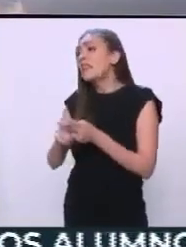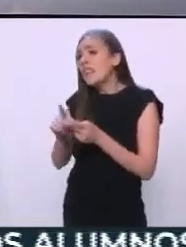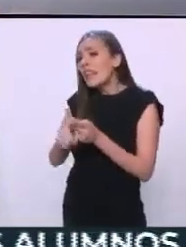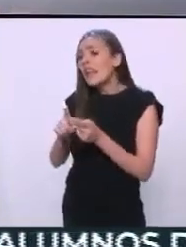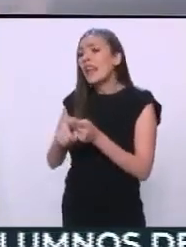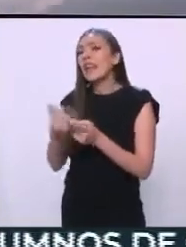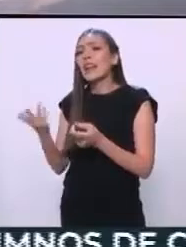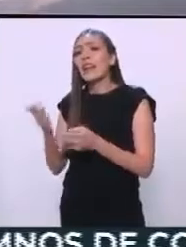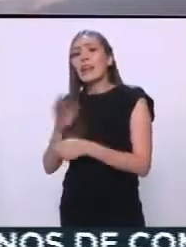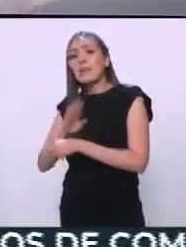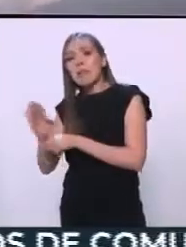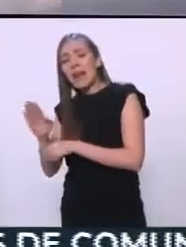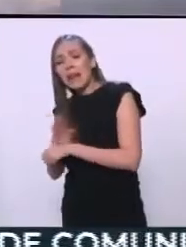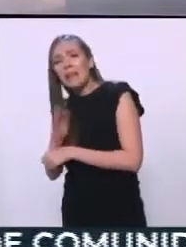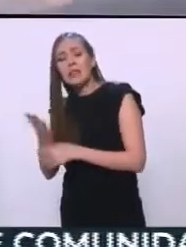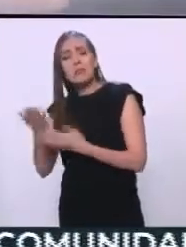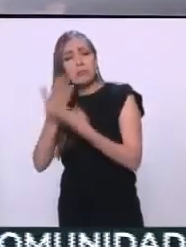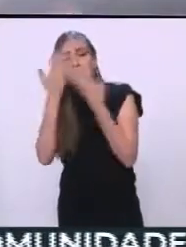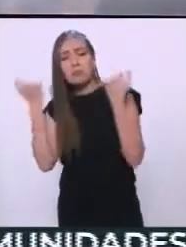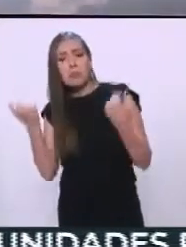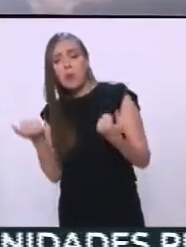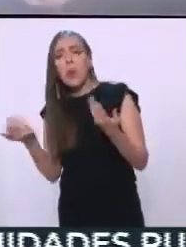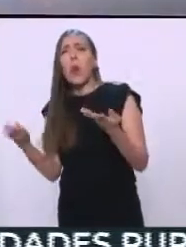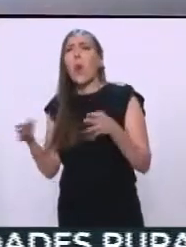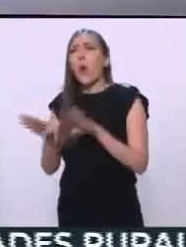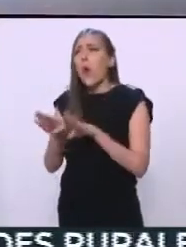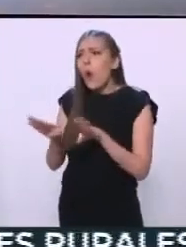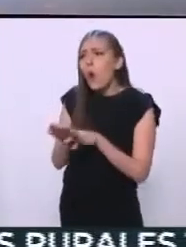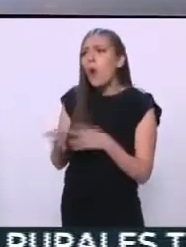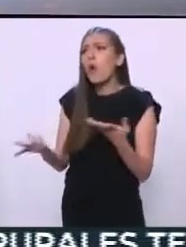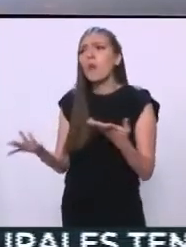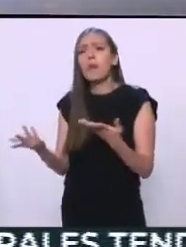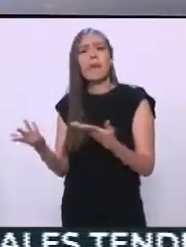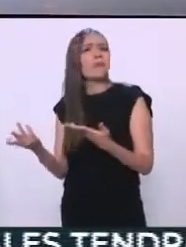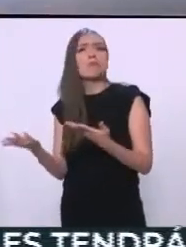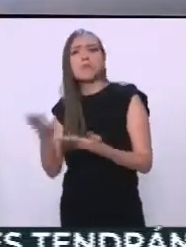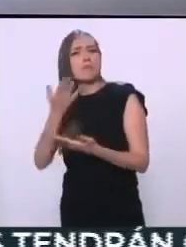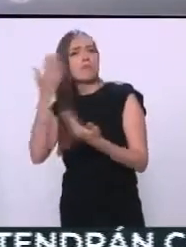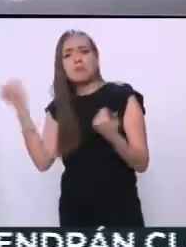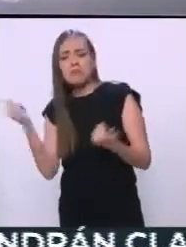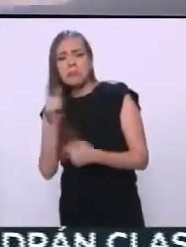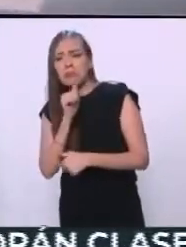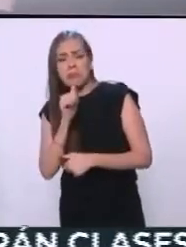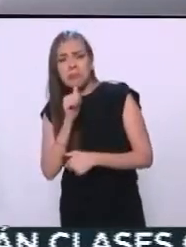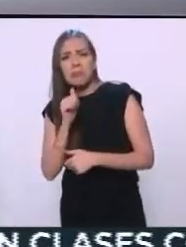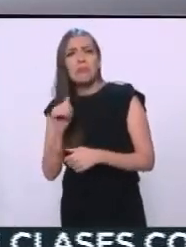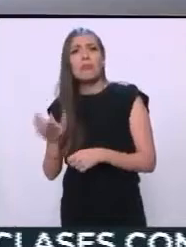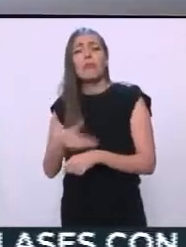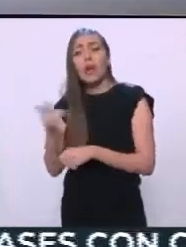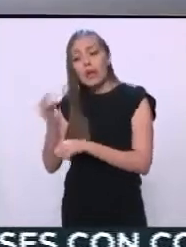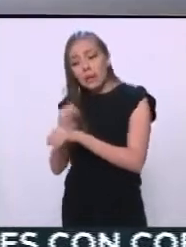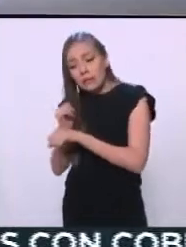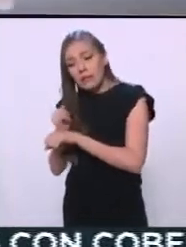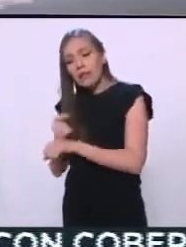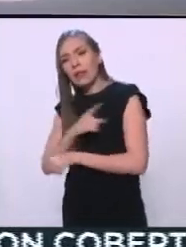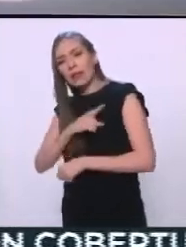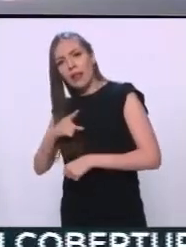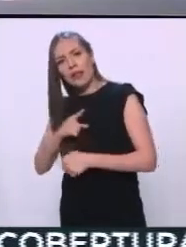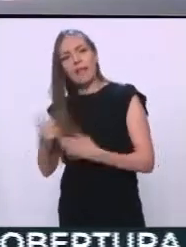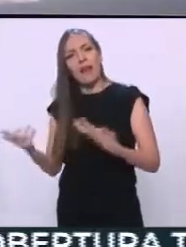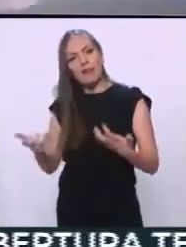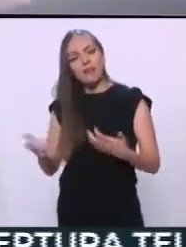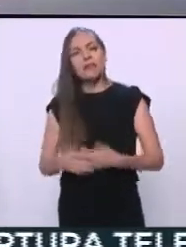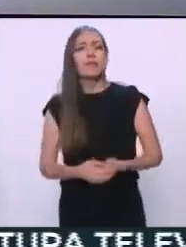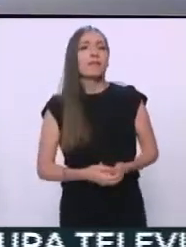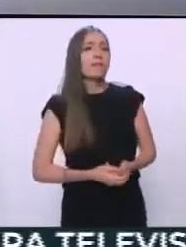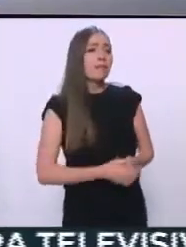pasó? ¿Cómo fue que se pudo dar una cosa como esta? Tampoco sabemos. Investigaciones que sin duda tendrían que darse. Sí, porque digamos que ha